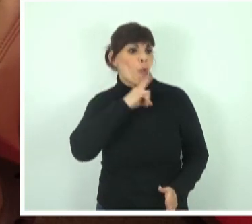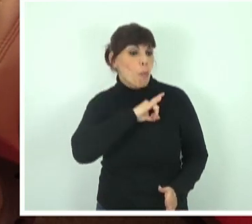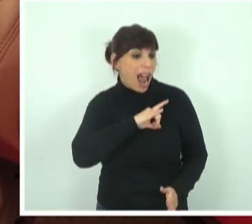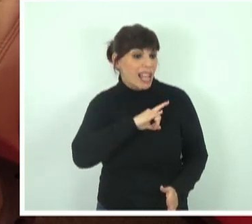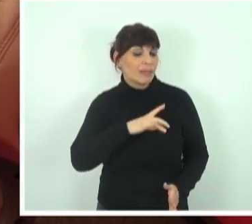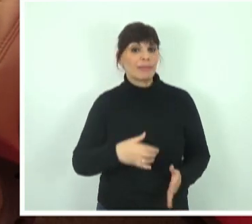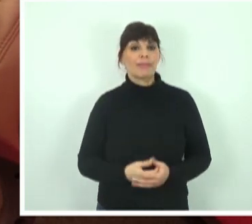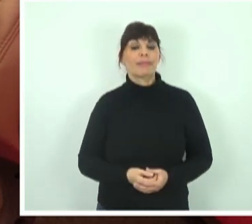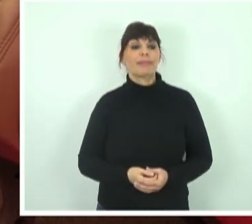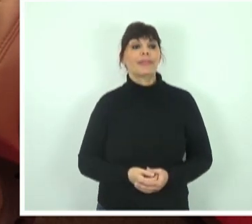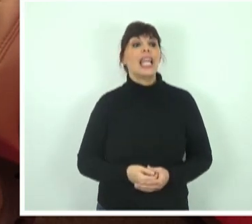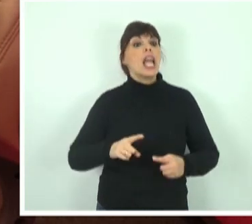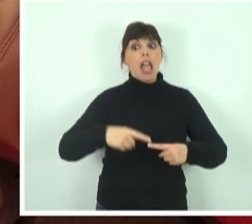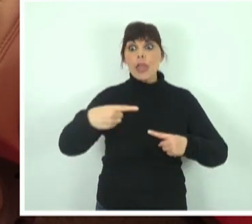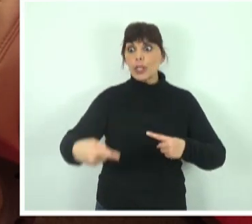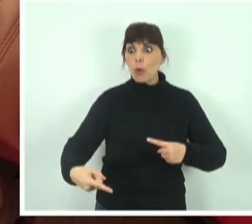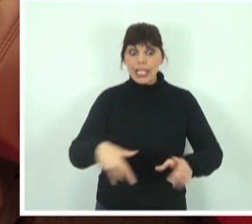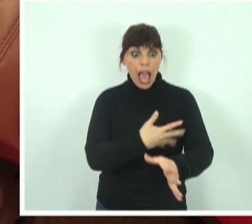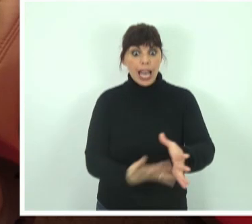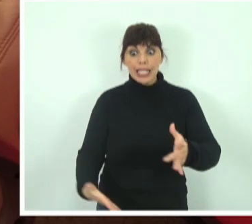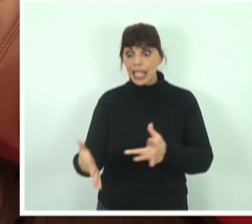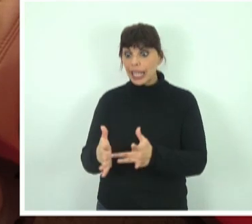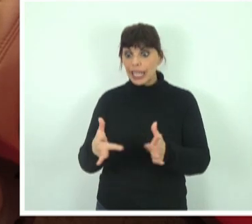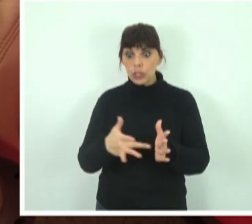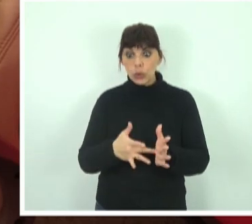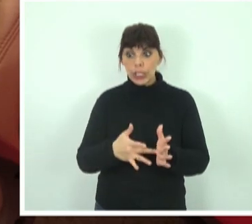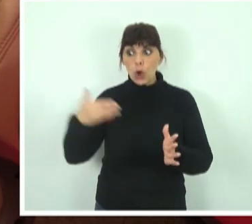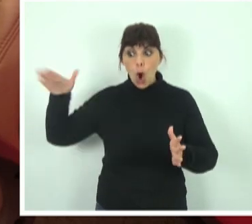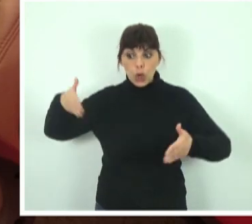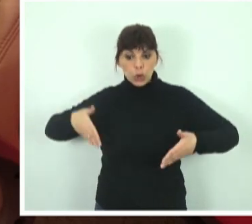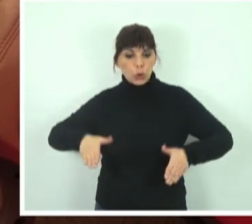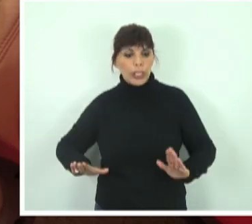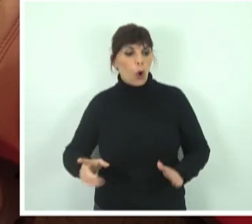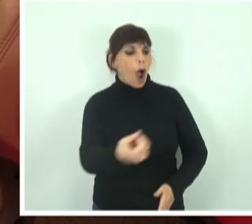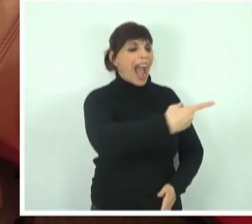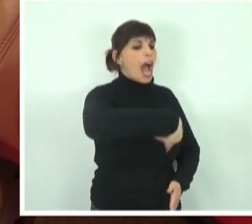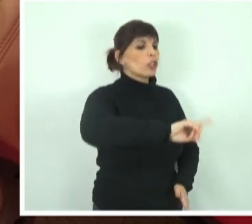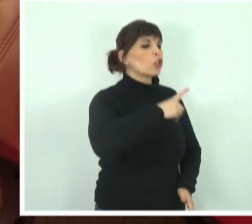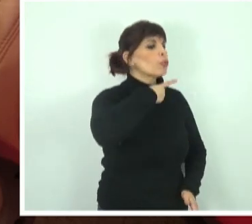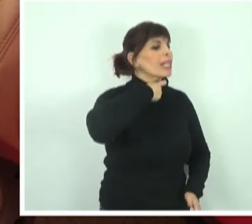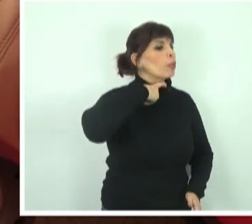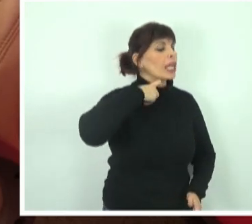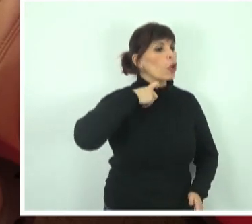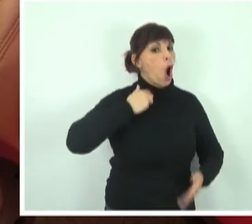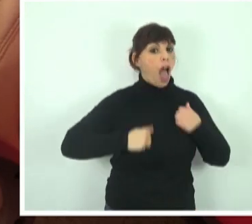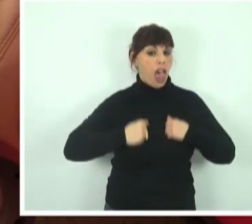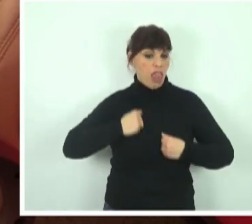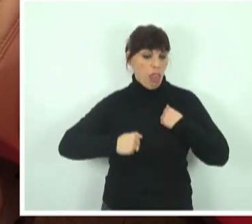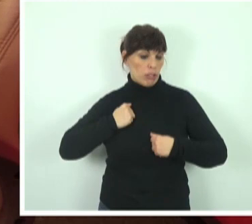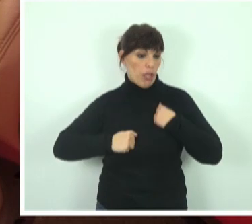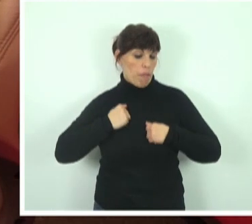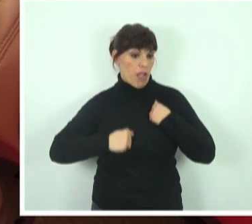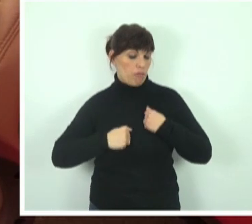otros, y la sangre de Jesucristo, su Hijo, nos limpia de todo pecado. Aquí tenemos una de